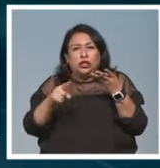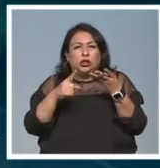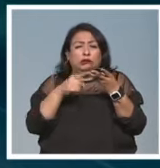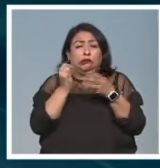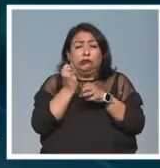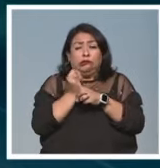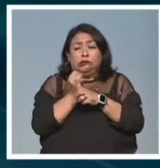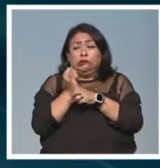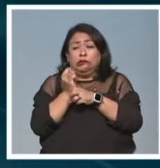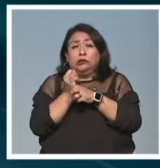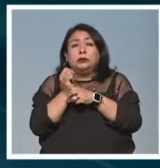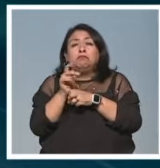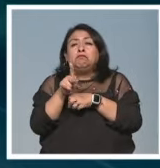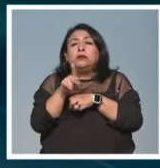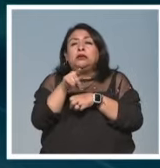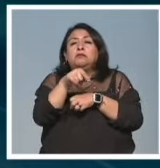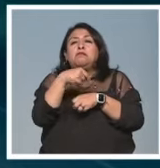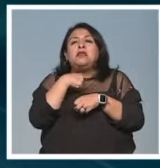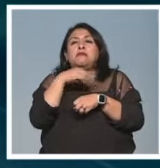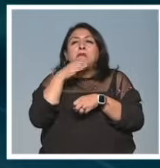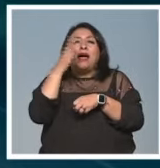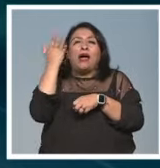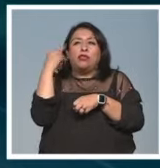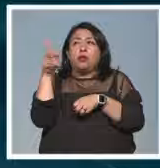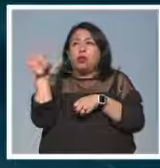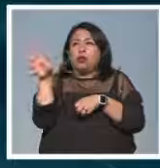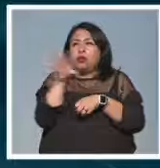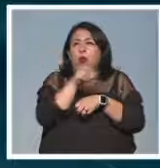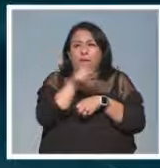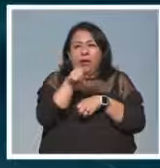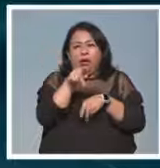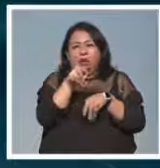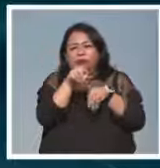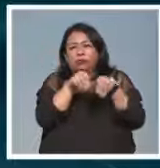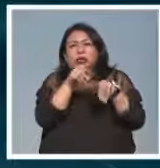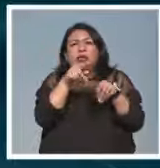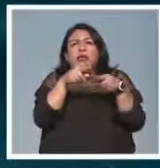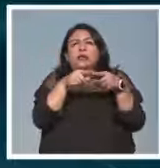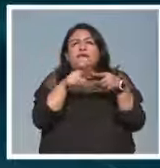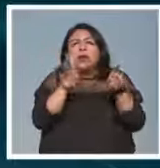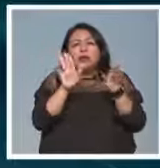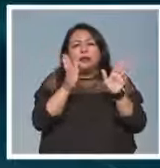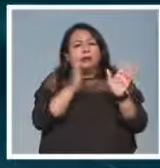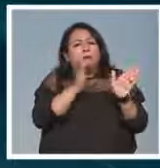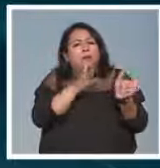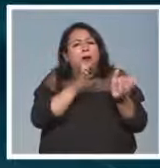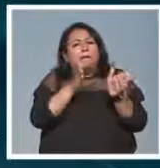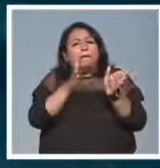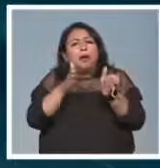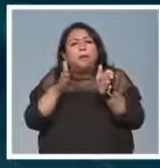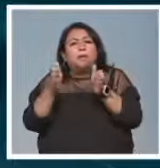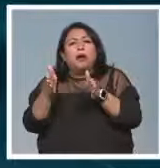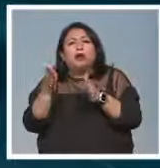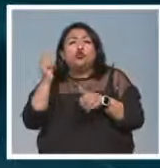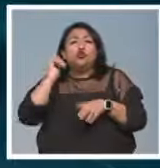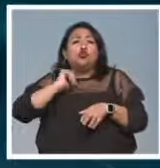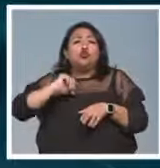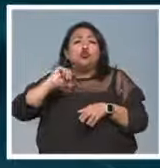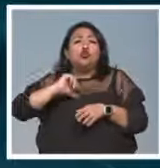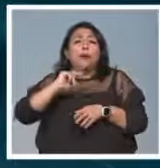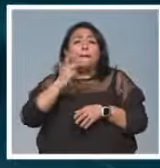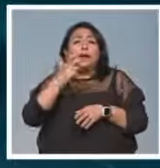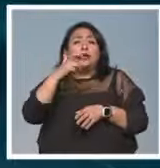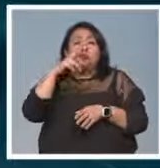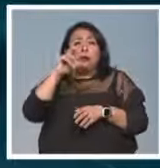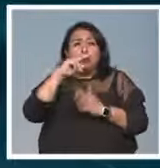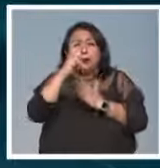Fue emulando mi mamá esas distintas facetas de lo prehispánico.